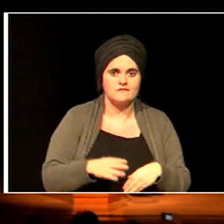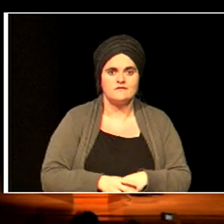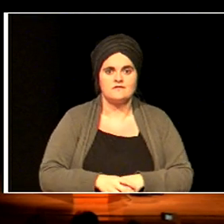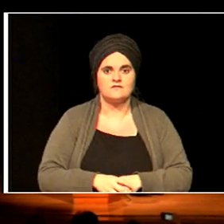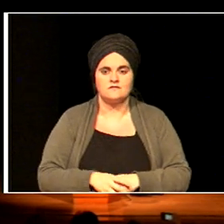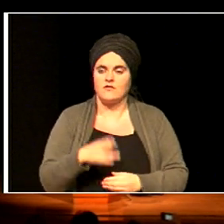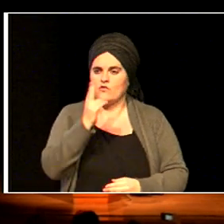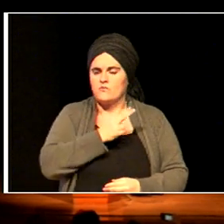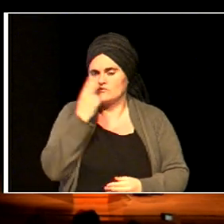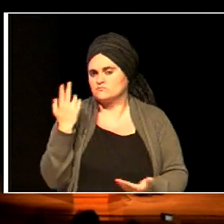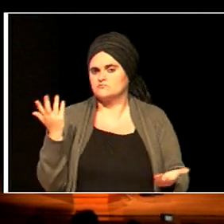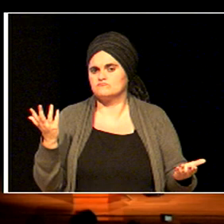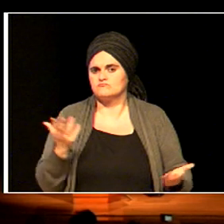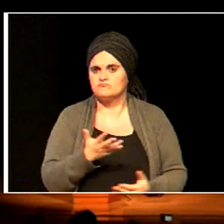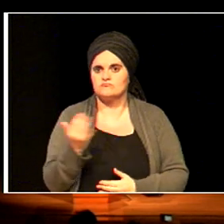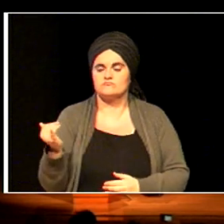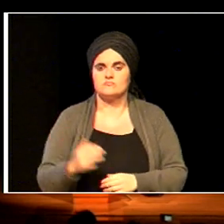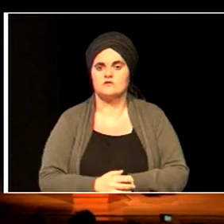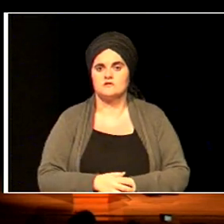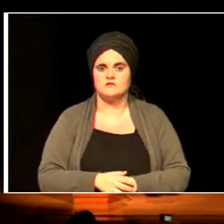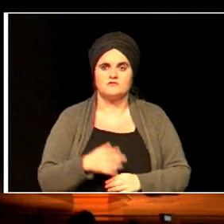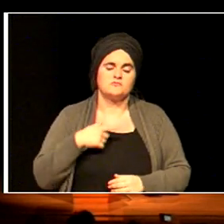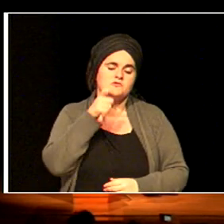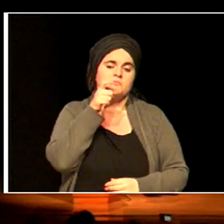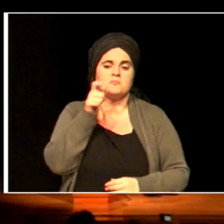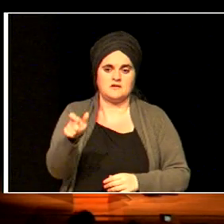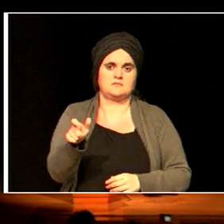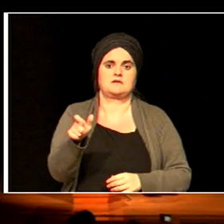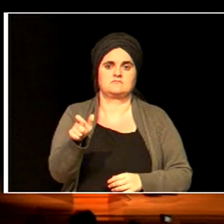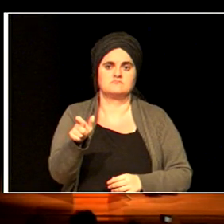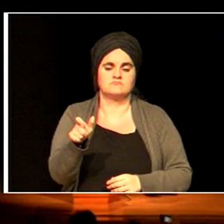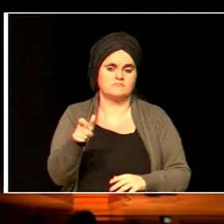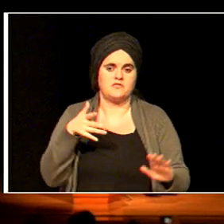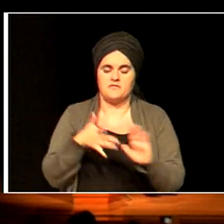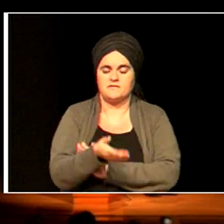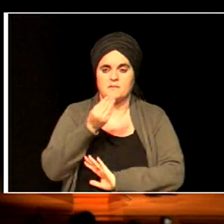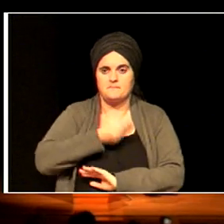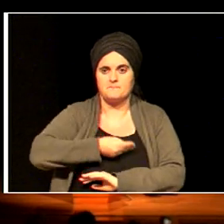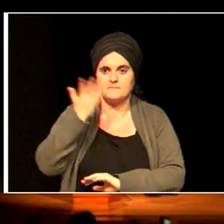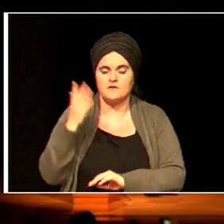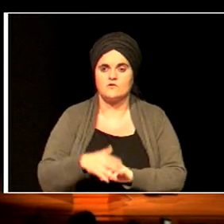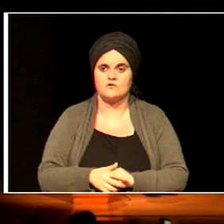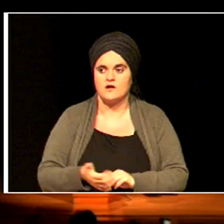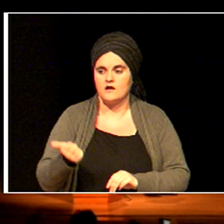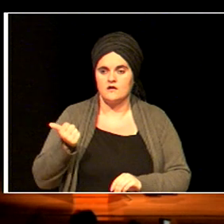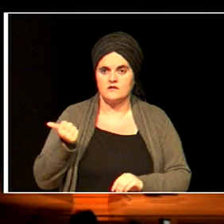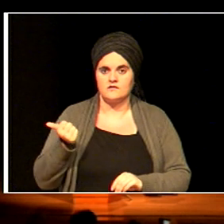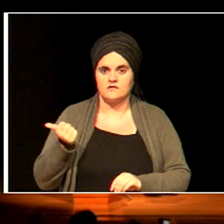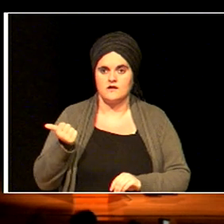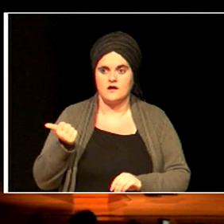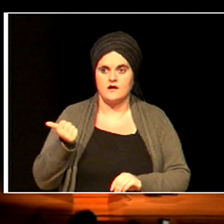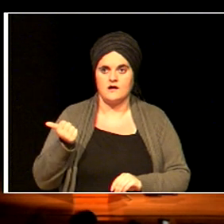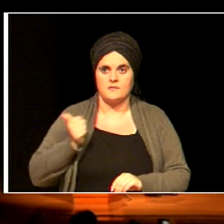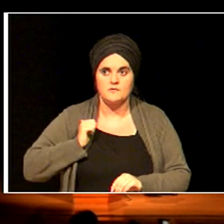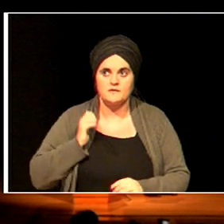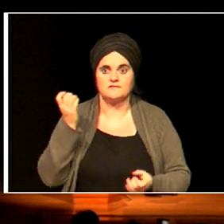muy comprometida, ¿no? Yo creo que esa es la palabra que más define cómo han aprovechado y cómo han disfrutado,